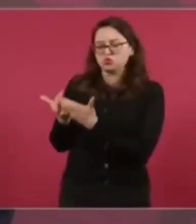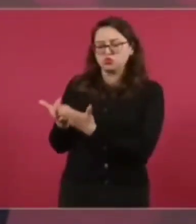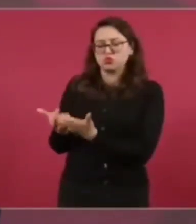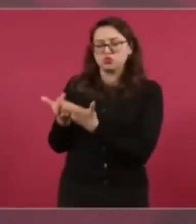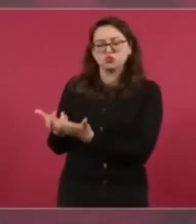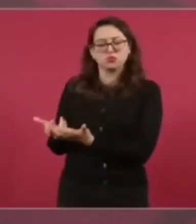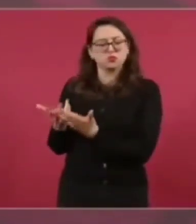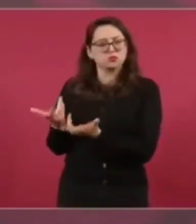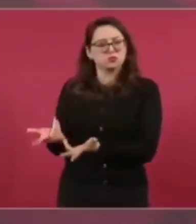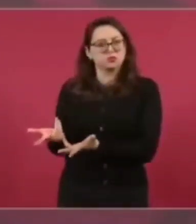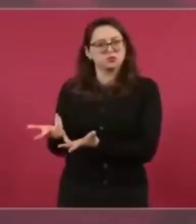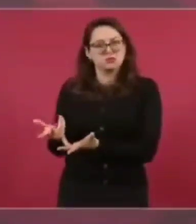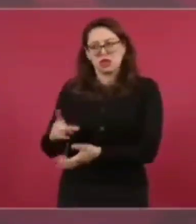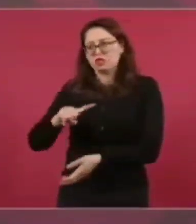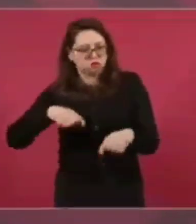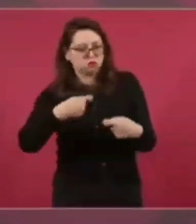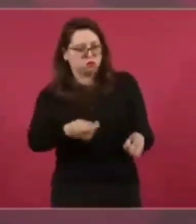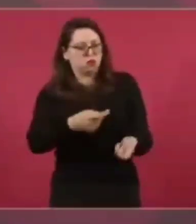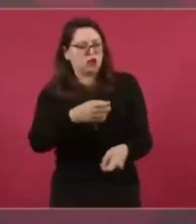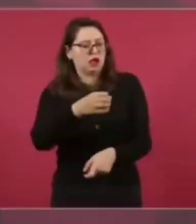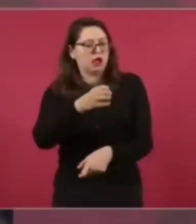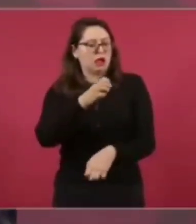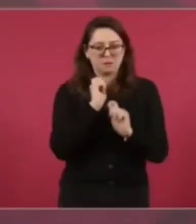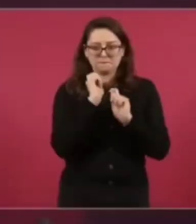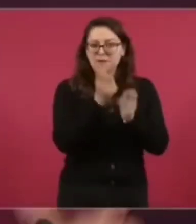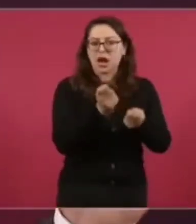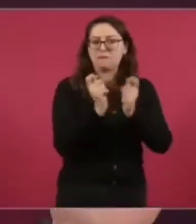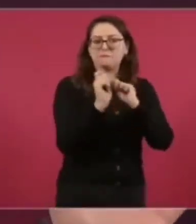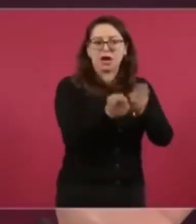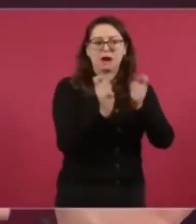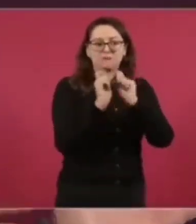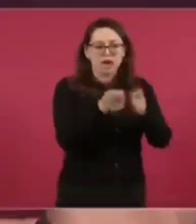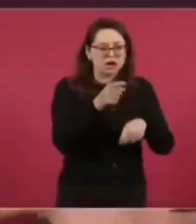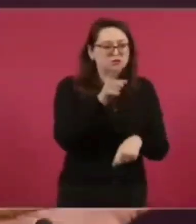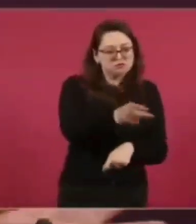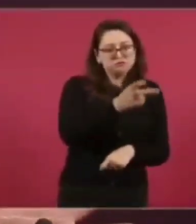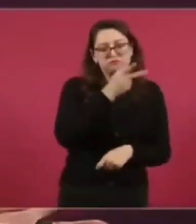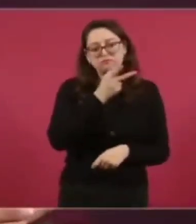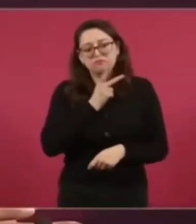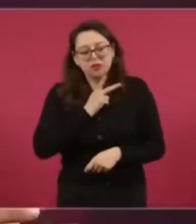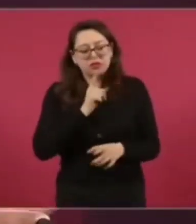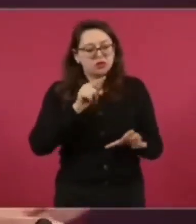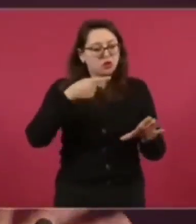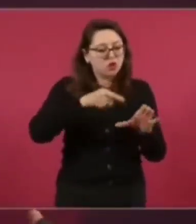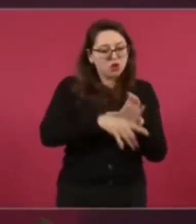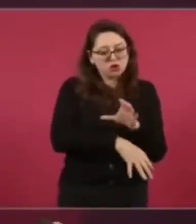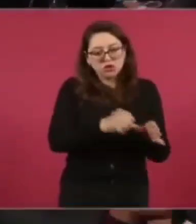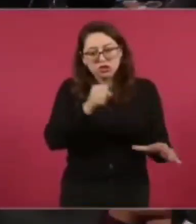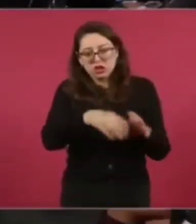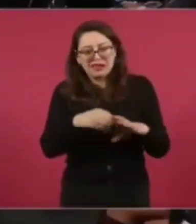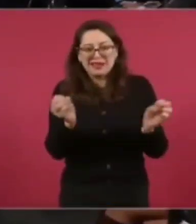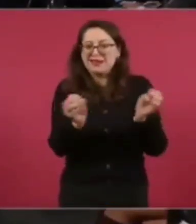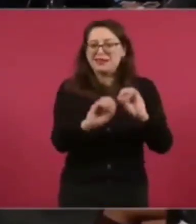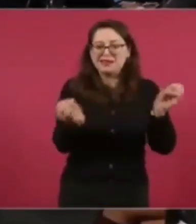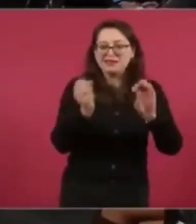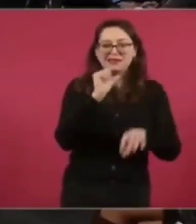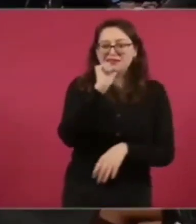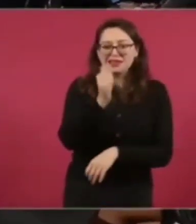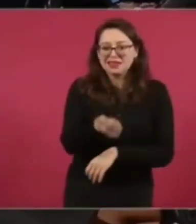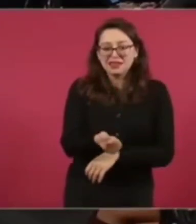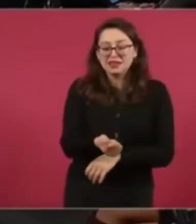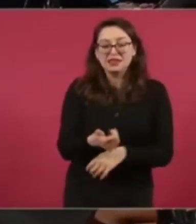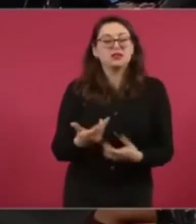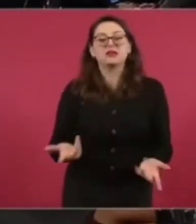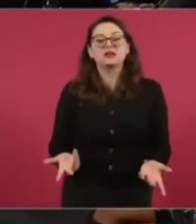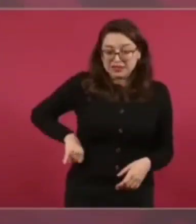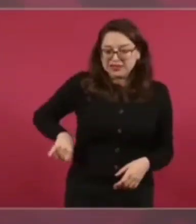empresas extranjeras, españolas y otras. Pero ¿les importaba sacar el petróleo? ¿Les importaba sacar el